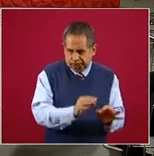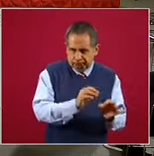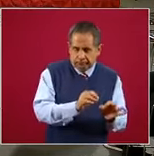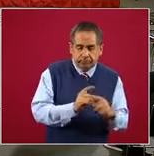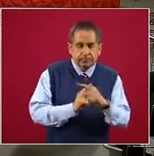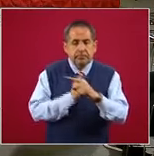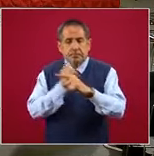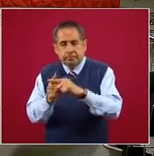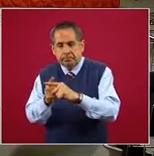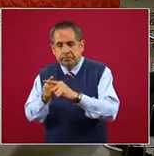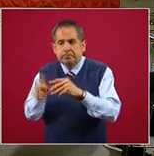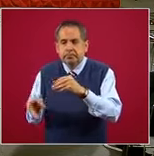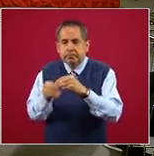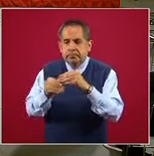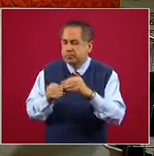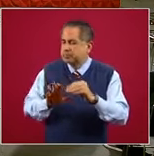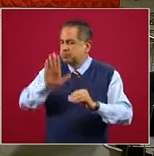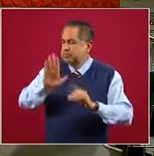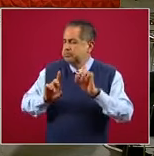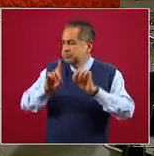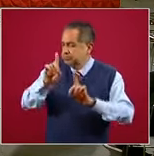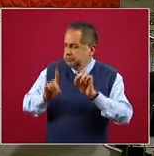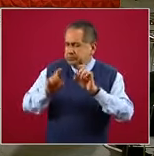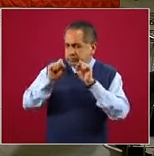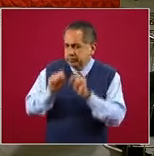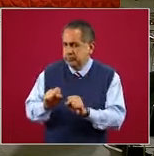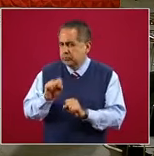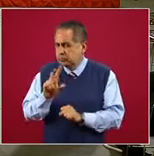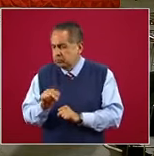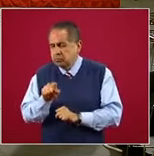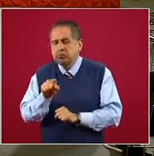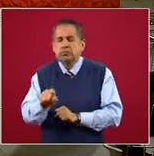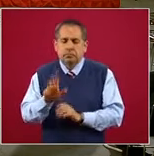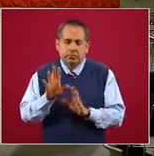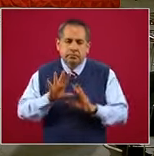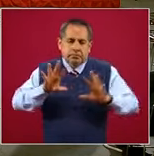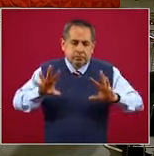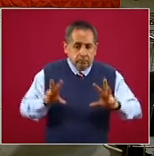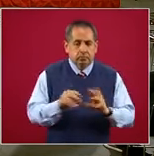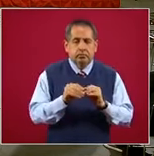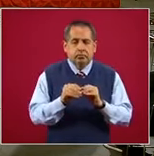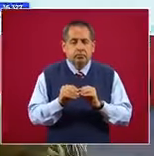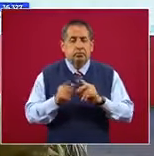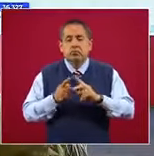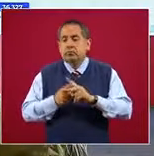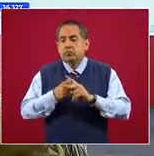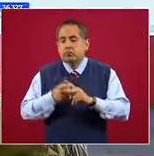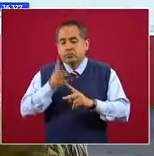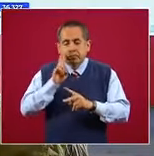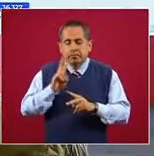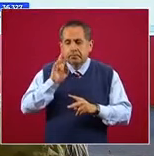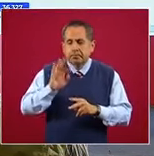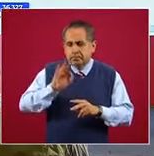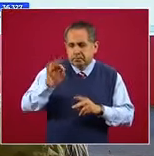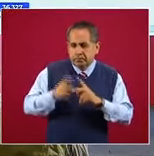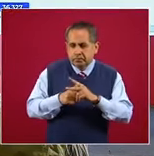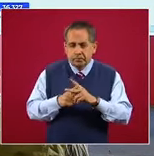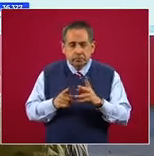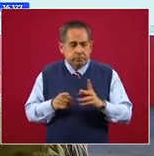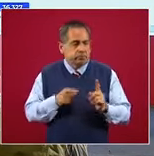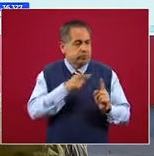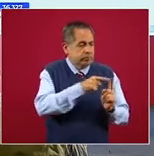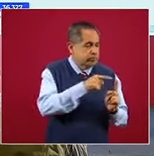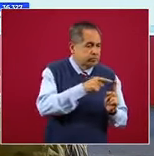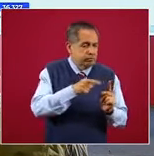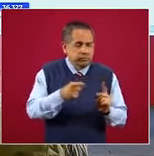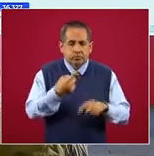confirmados, podemos sumarle los casos sospechosos que en base al porcentaje de positividad para cada